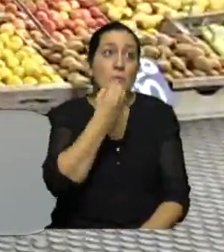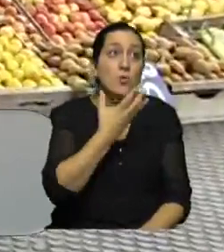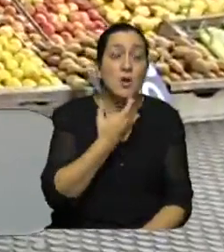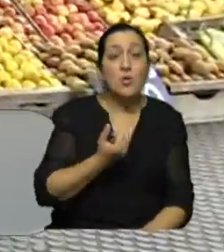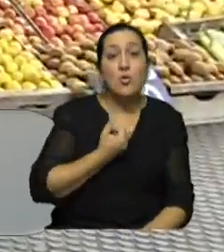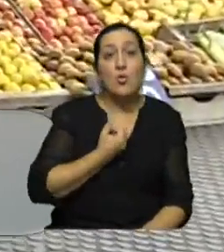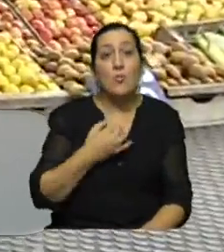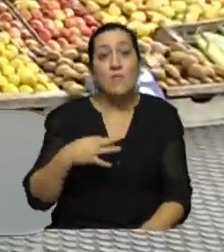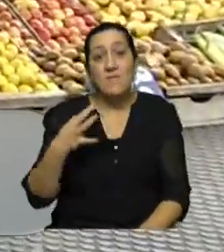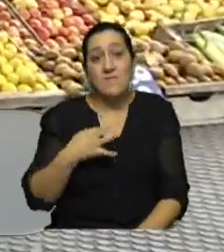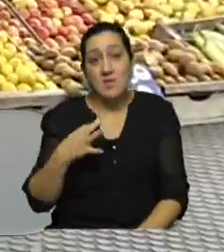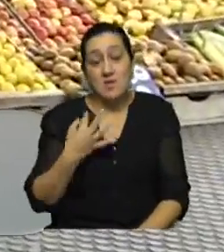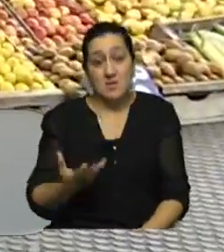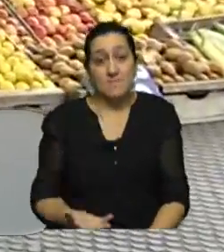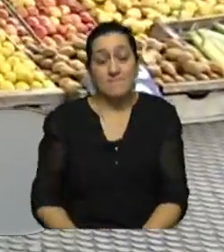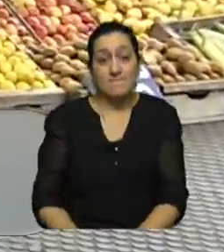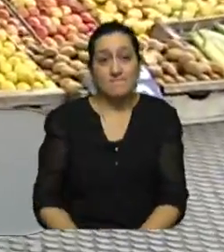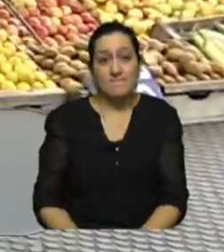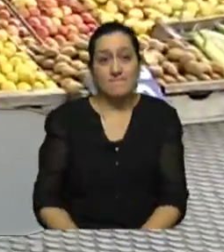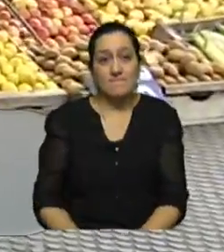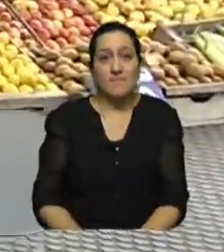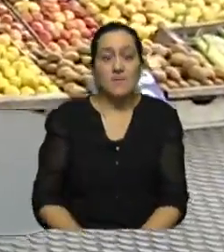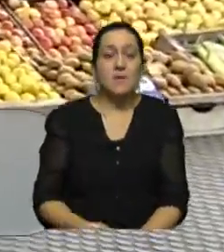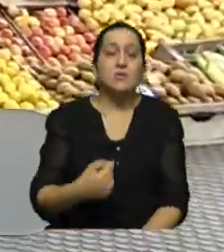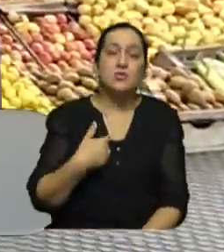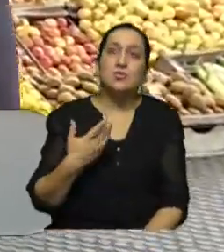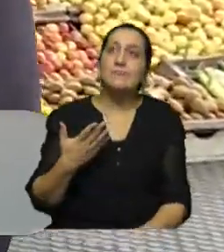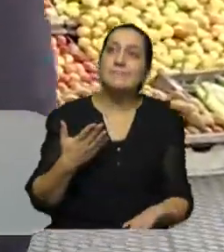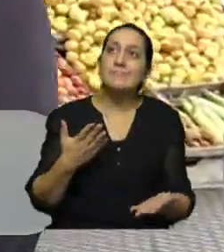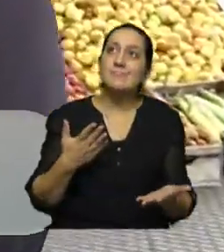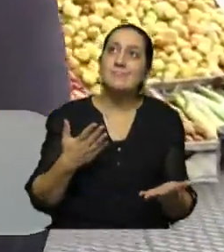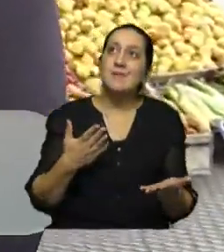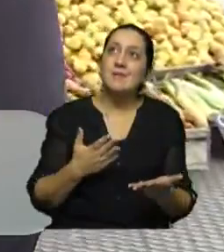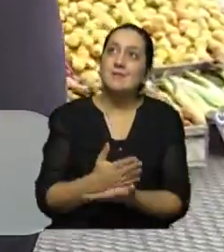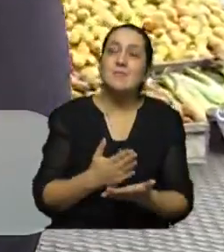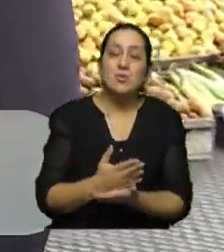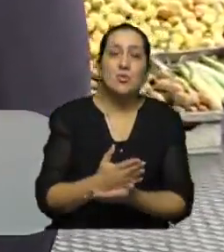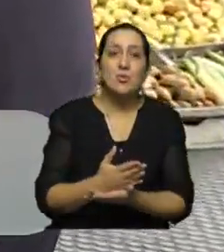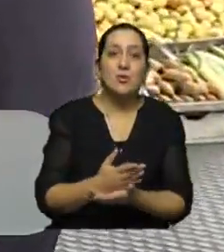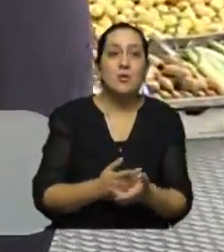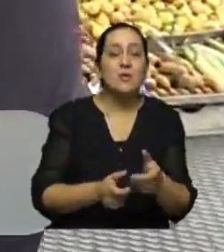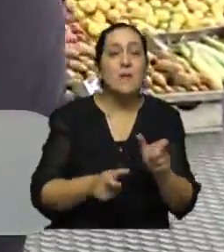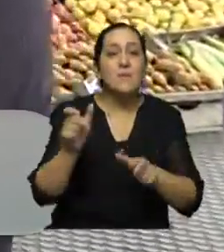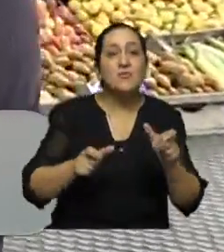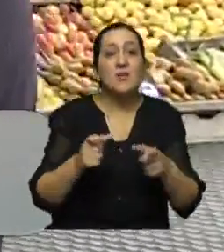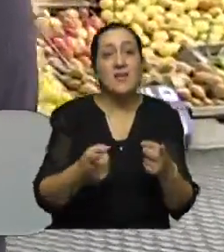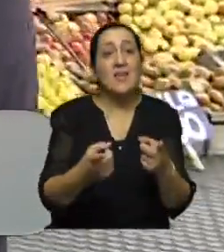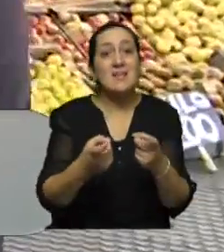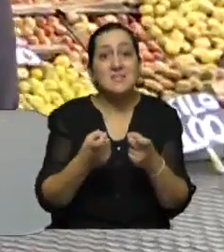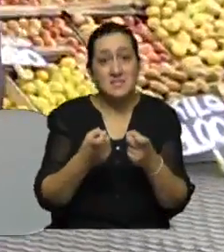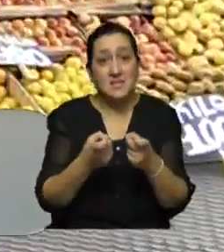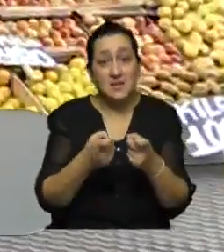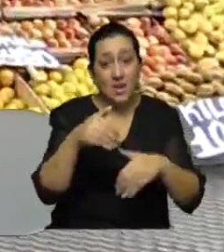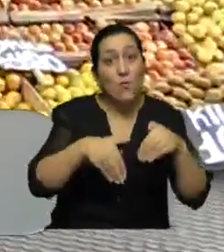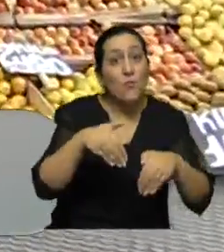Que se acuerden que estamos acá también. Y que alguna vez, digo, siempre han necesitado, digo, a la hora de las urnas, necesitan de la gente.